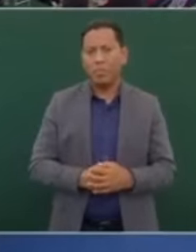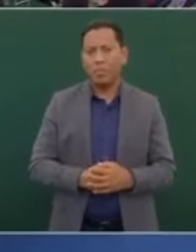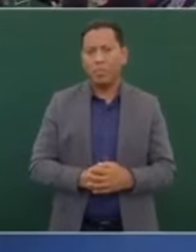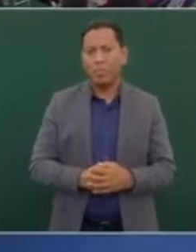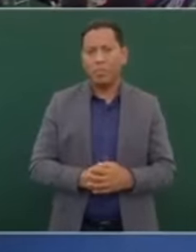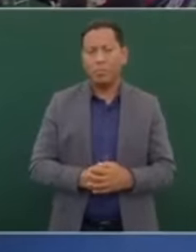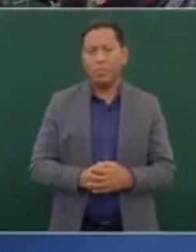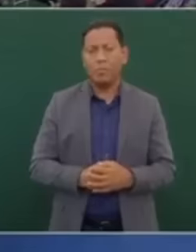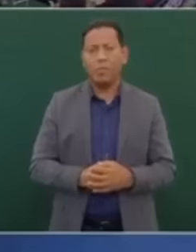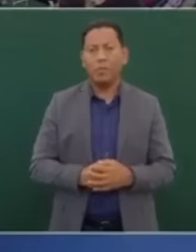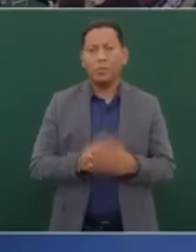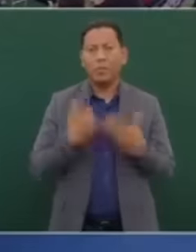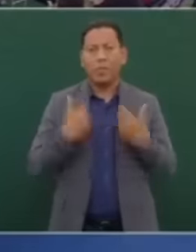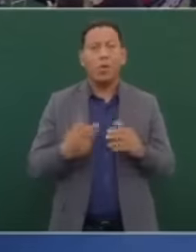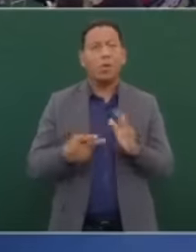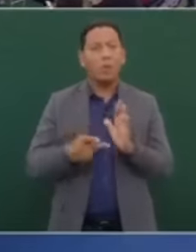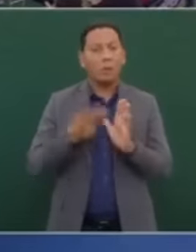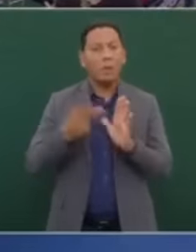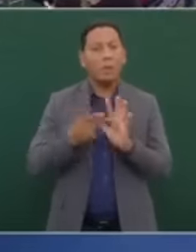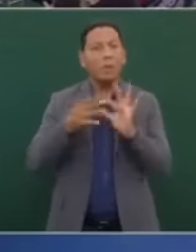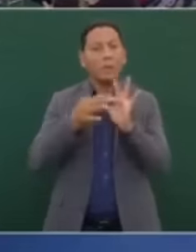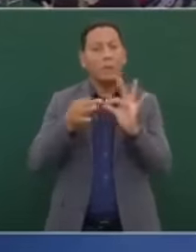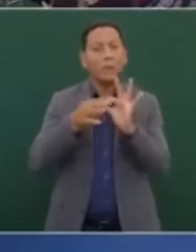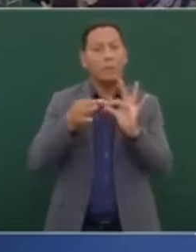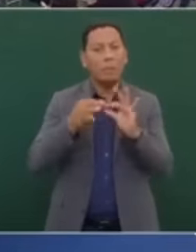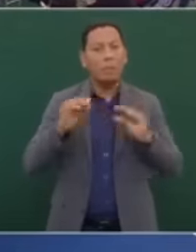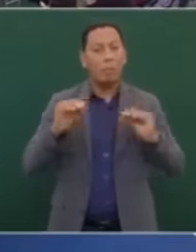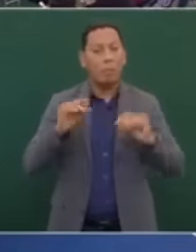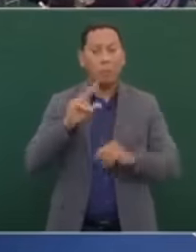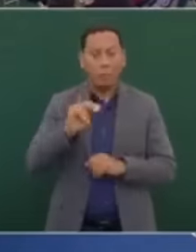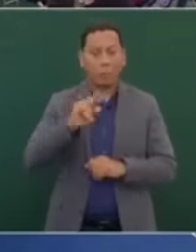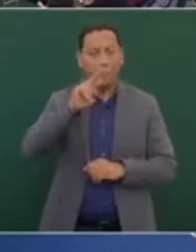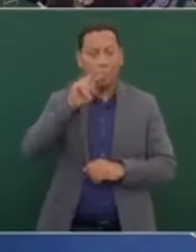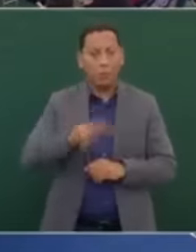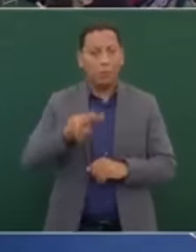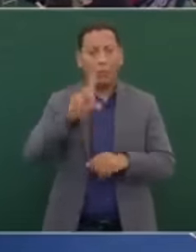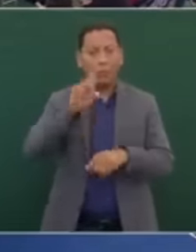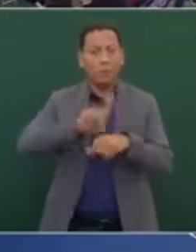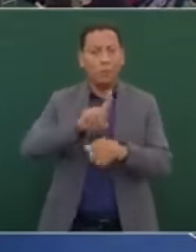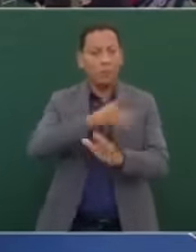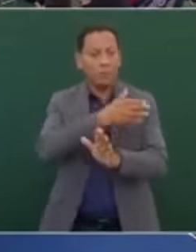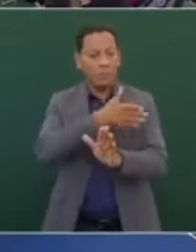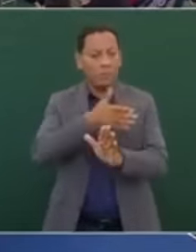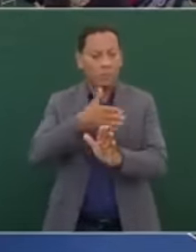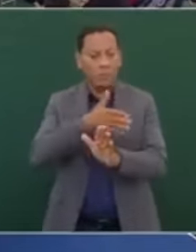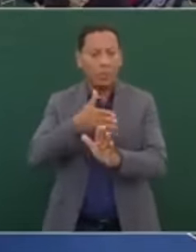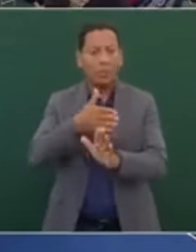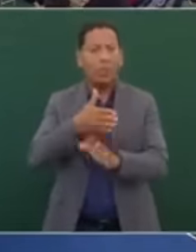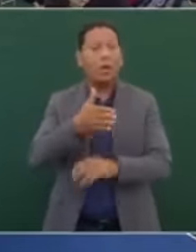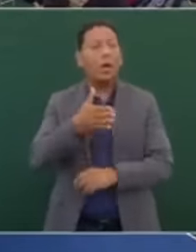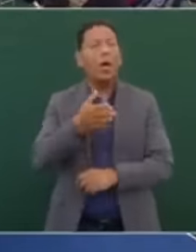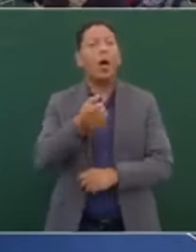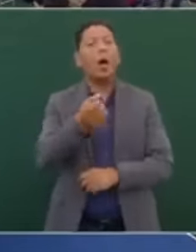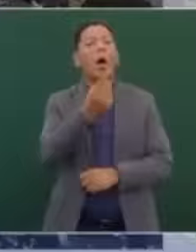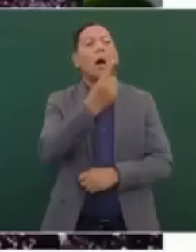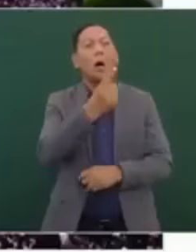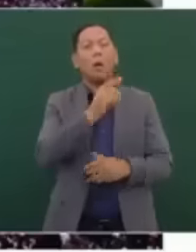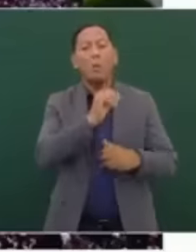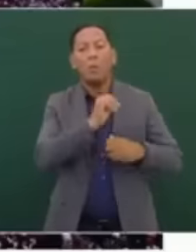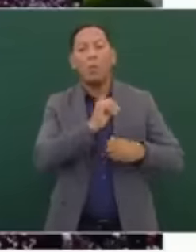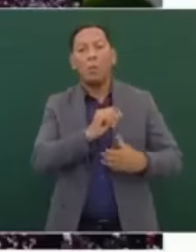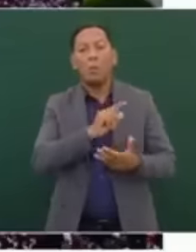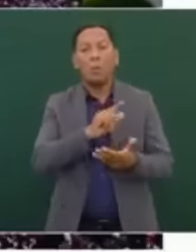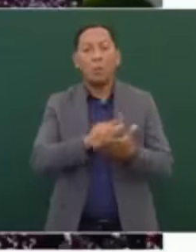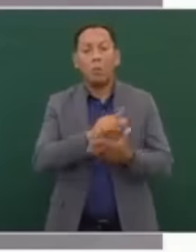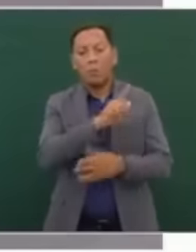No puedo dejar de mencionar que en los últimos días algunos legisladores de Estados